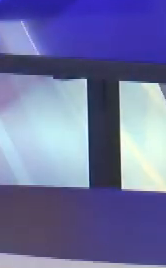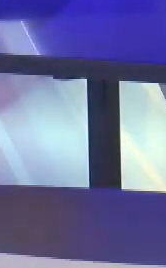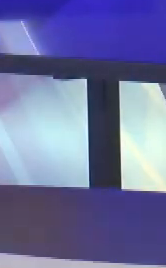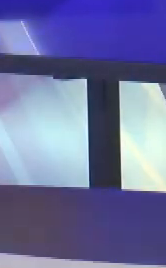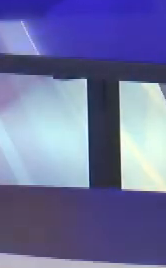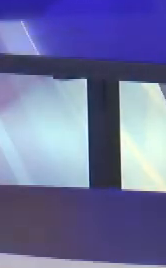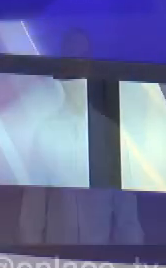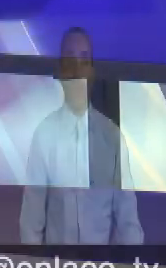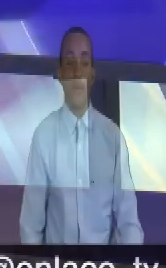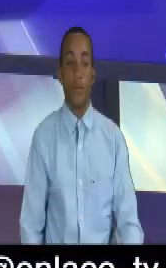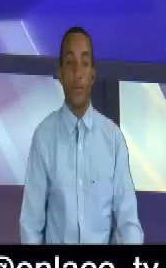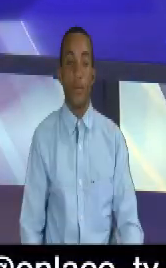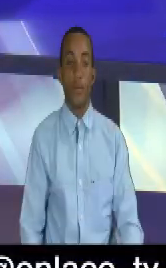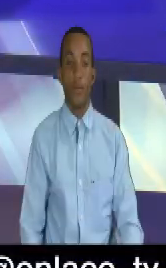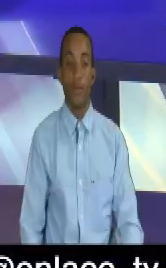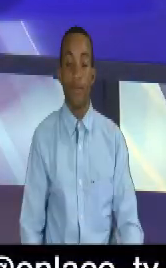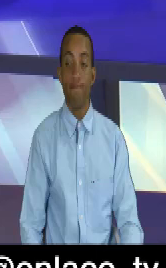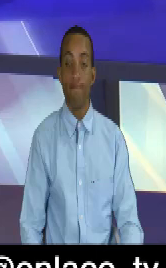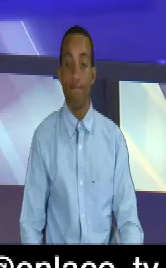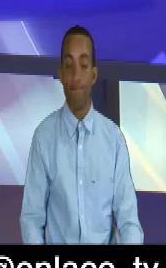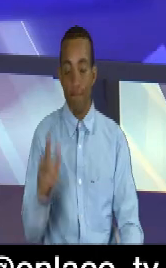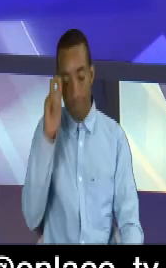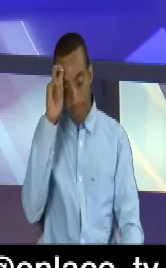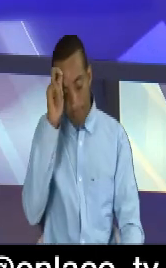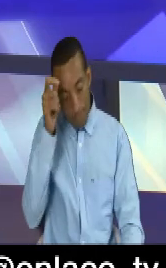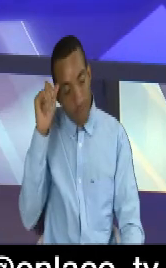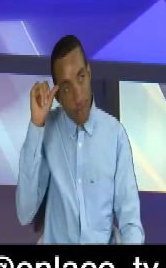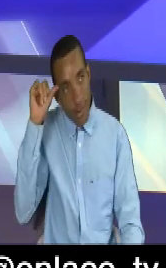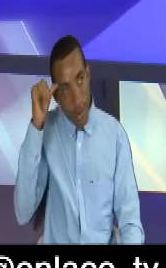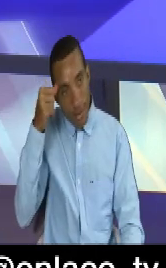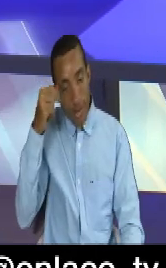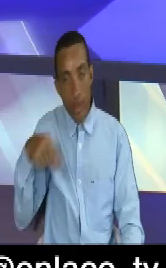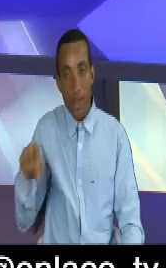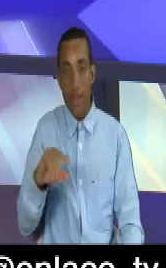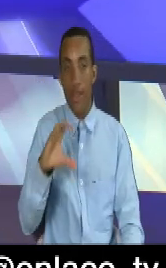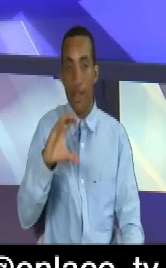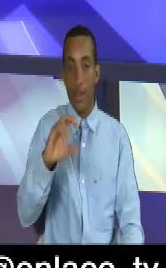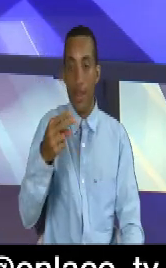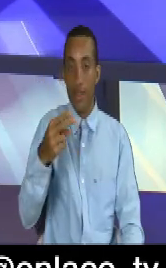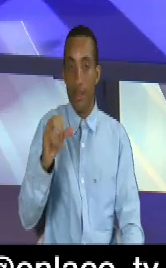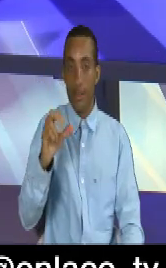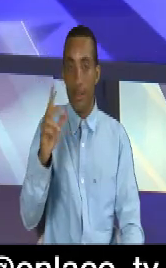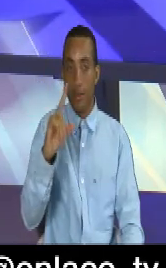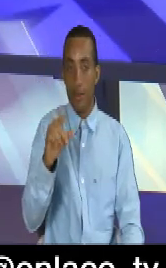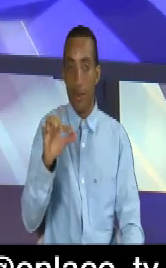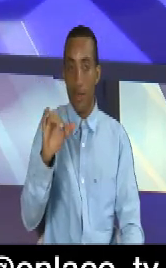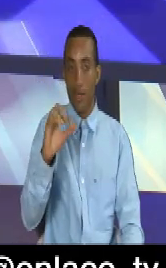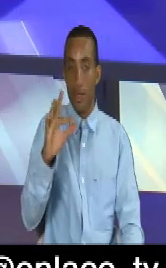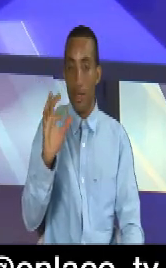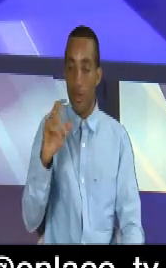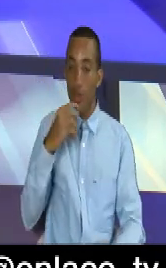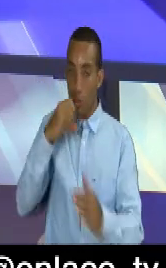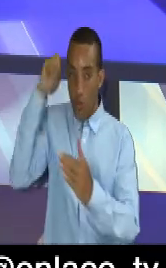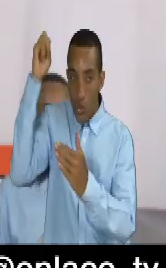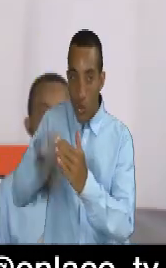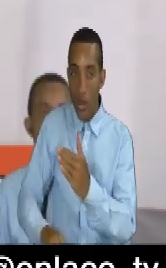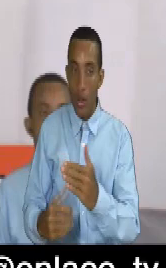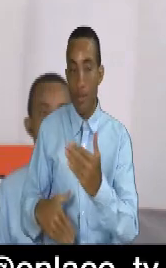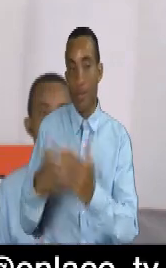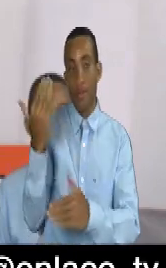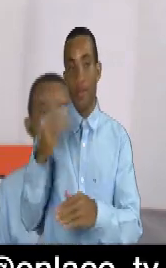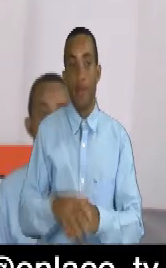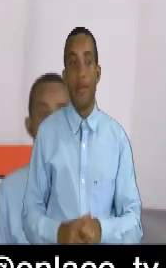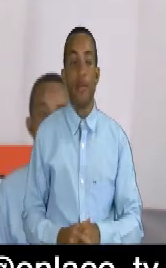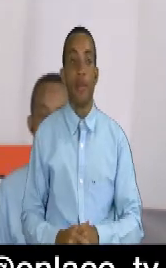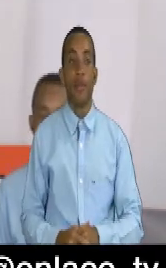Un homenaje a Chespirito, la última puesta en escena de la Escuela de Artes Las Tablas, que inició nueva temporada de teatro. Tenía